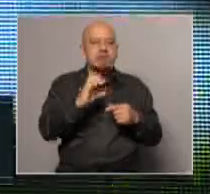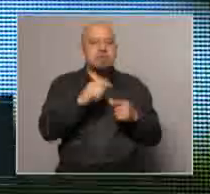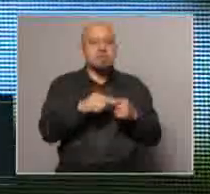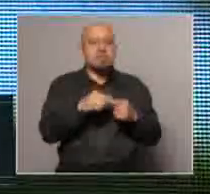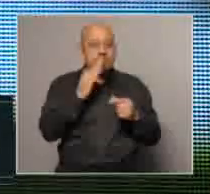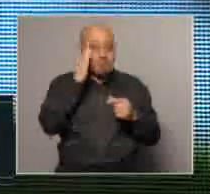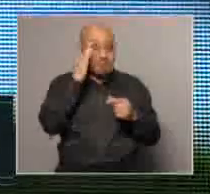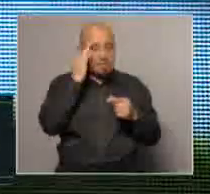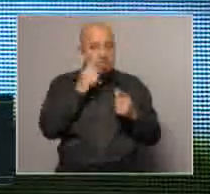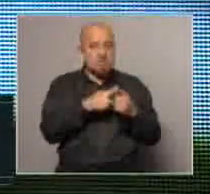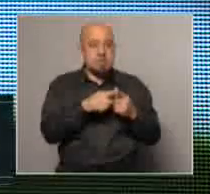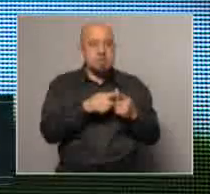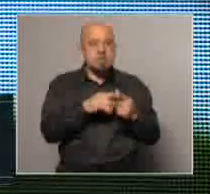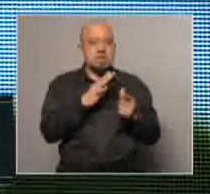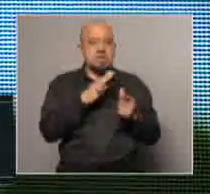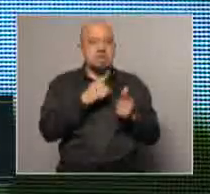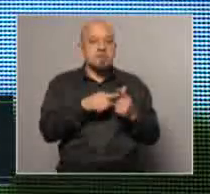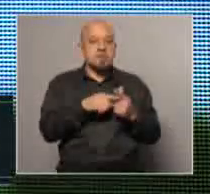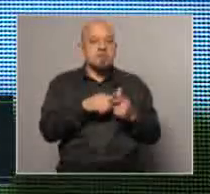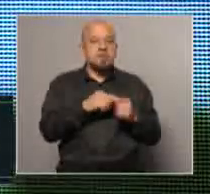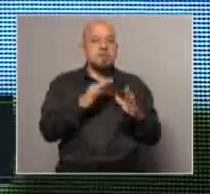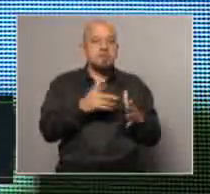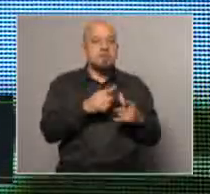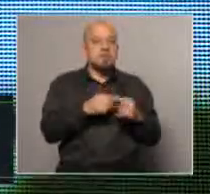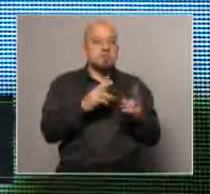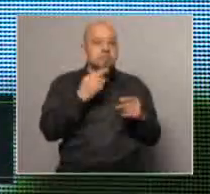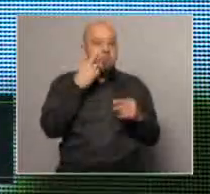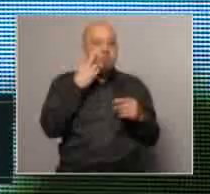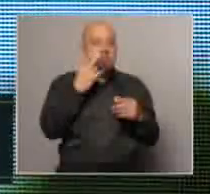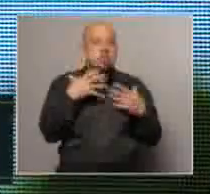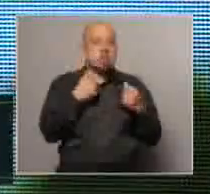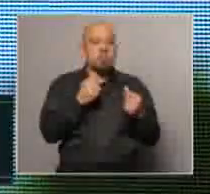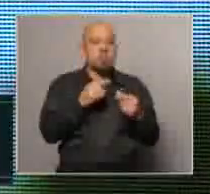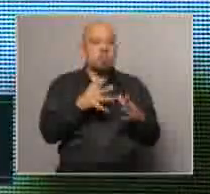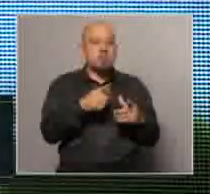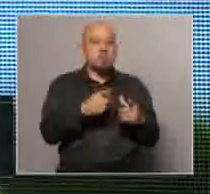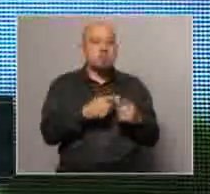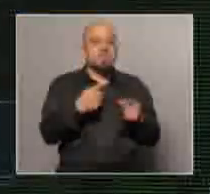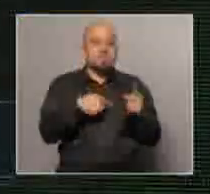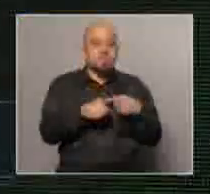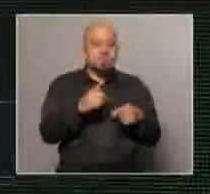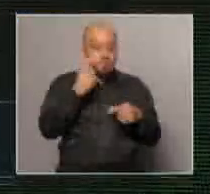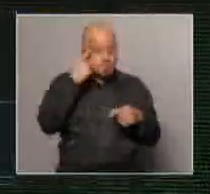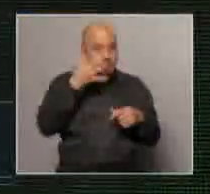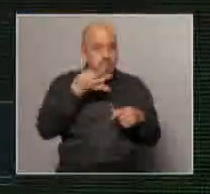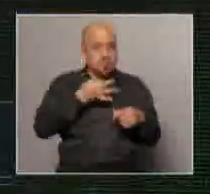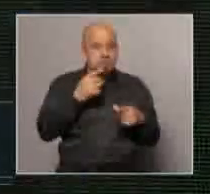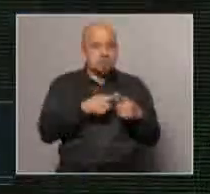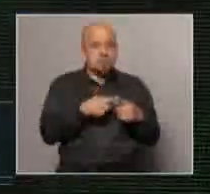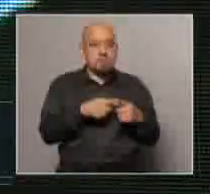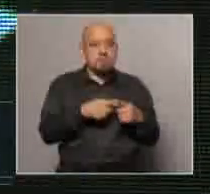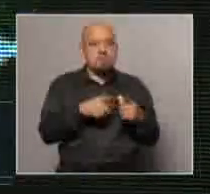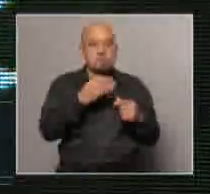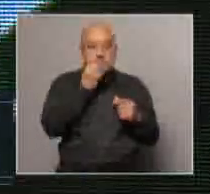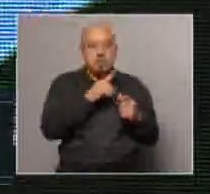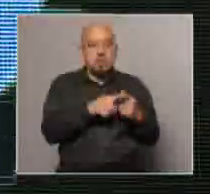Saber que estén en equilibrio, ¿no? Para que no cause ningún tipo de brote psicótico o algo así. Es decir, realmente es